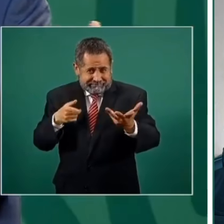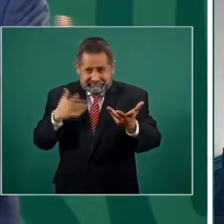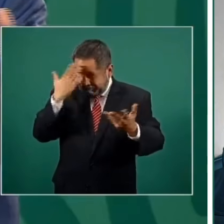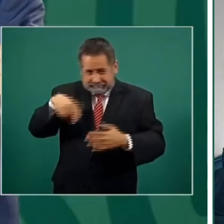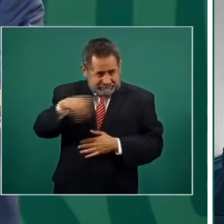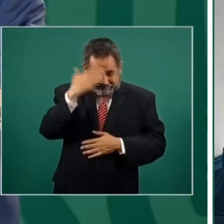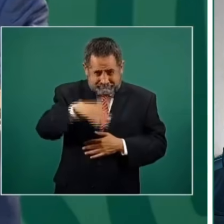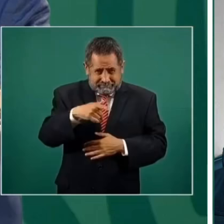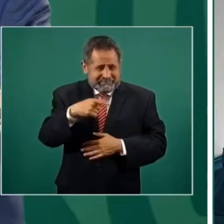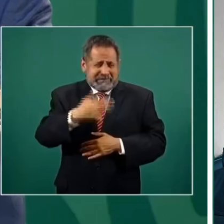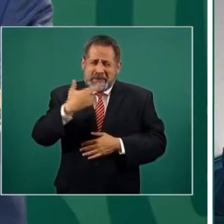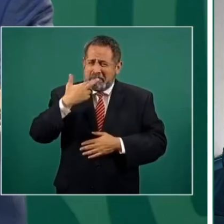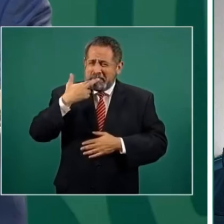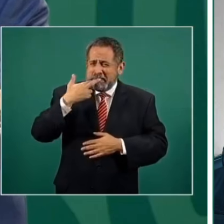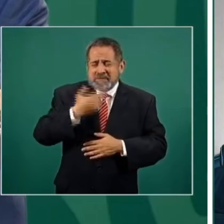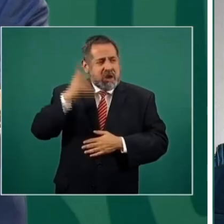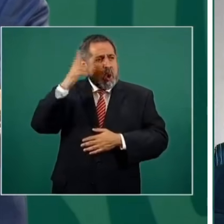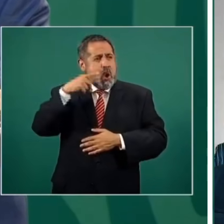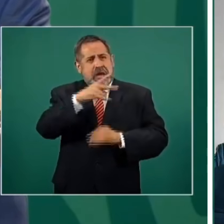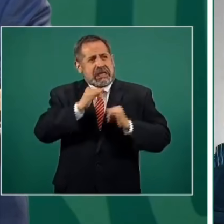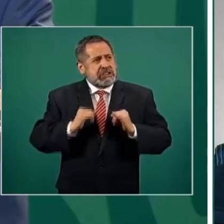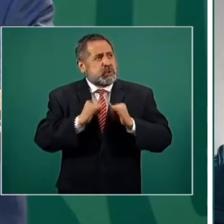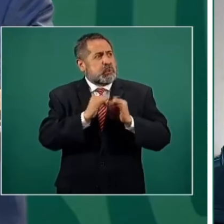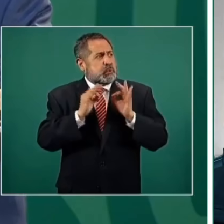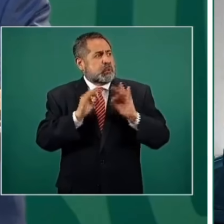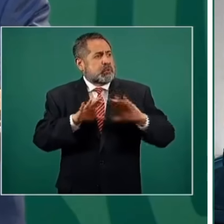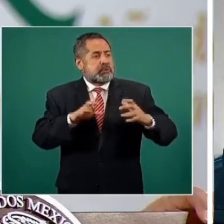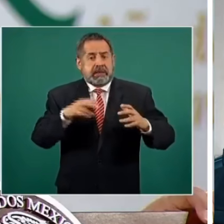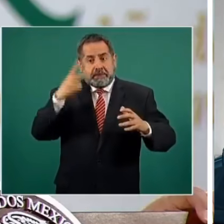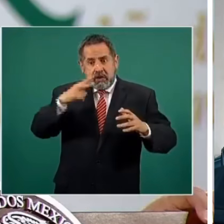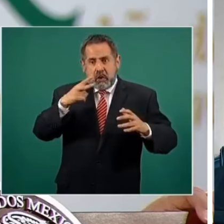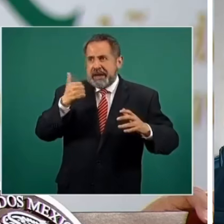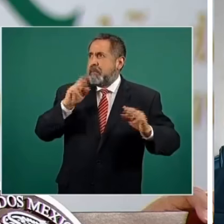Sabemos que es de los mejores institutos, no solo de México,